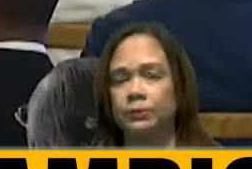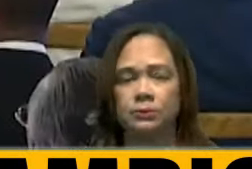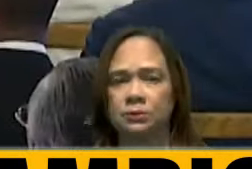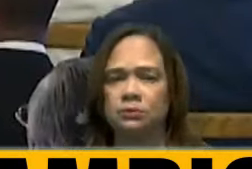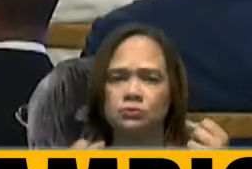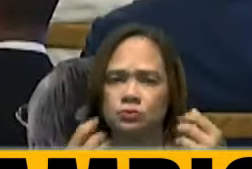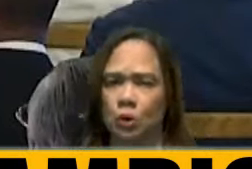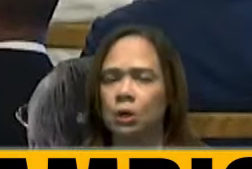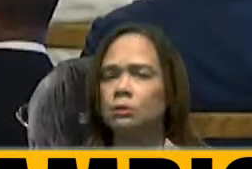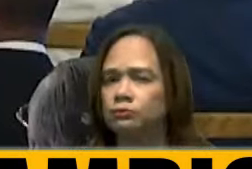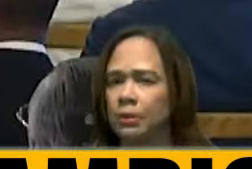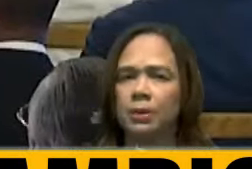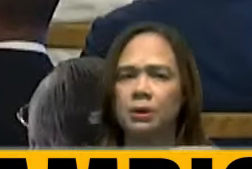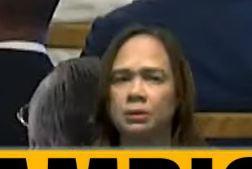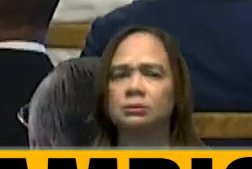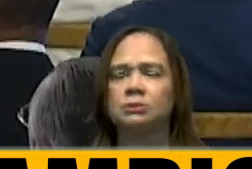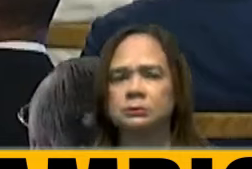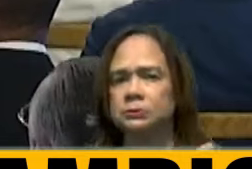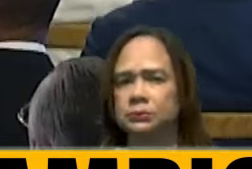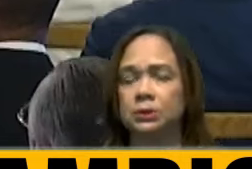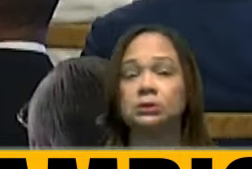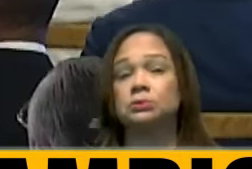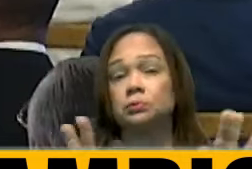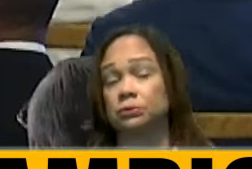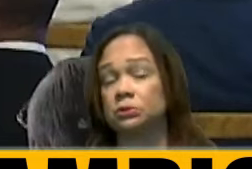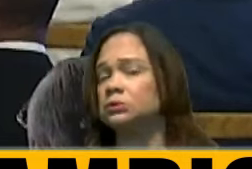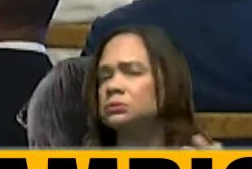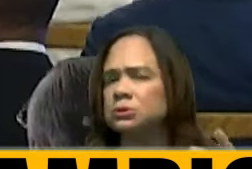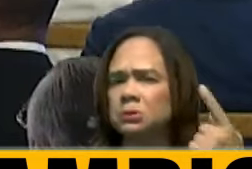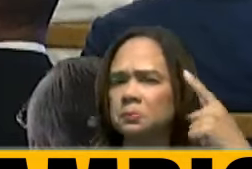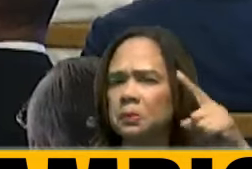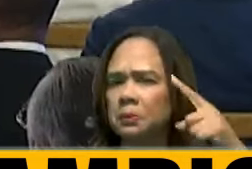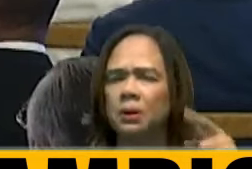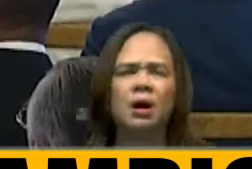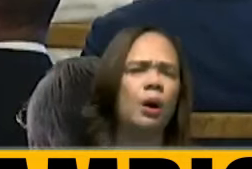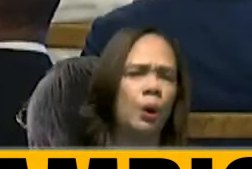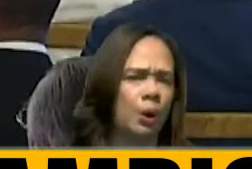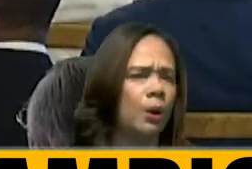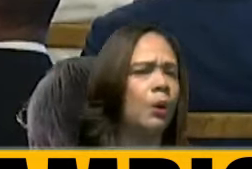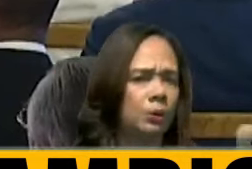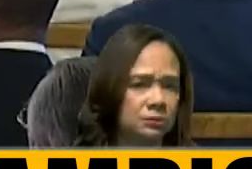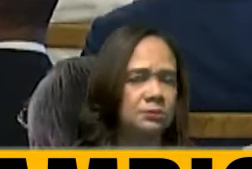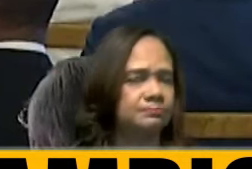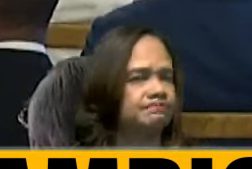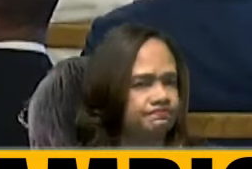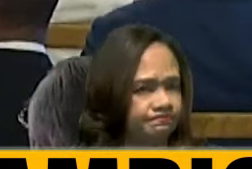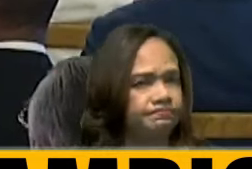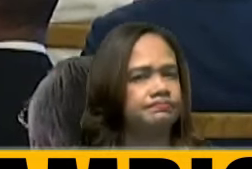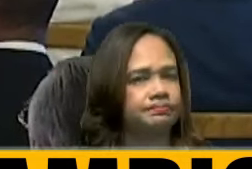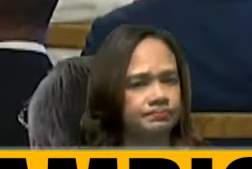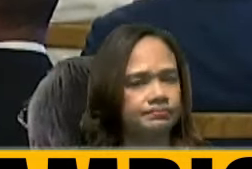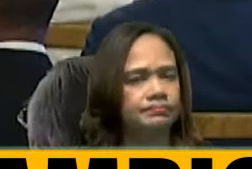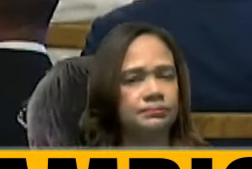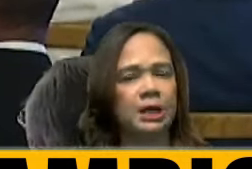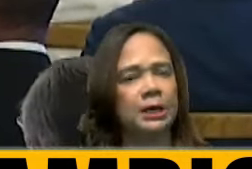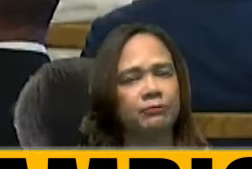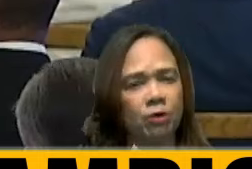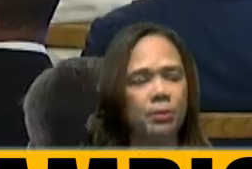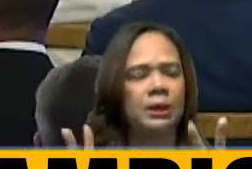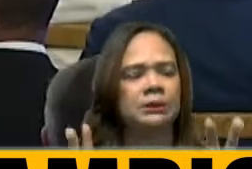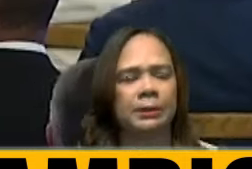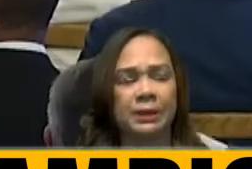hay muchas reformas que son reformas importantes hay otras que son eh reformas en